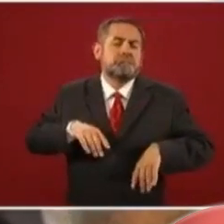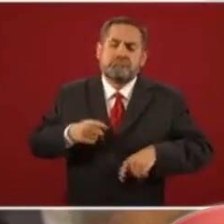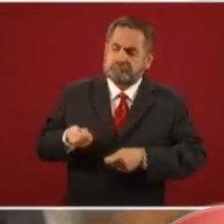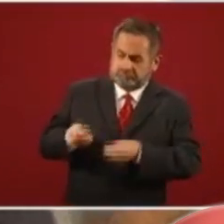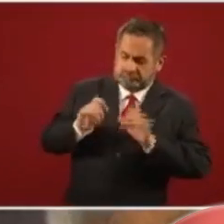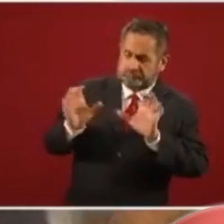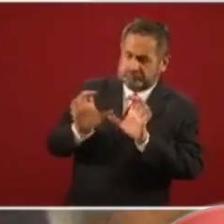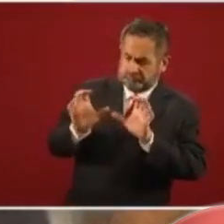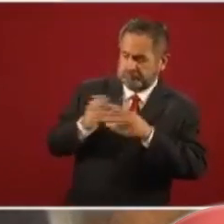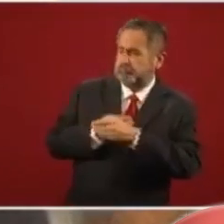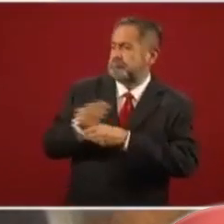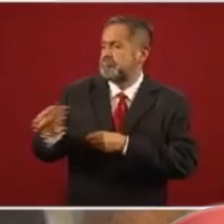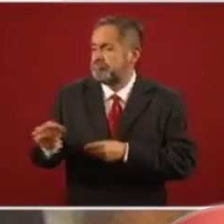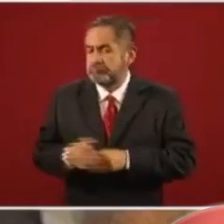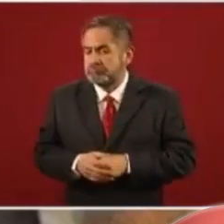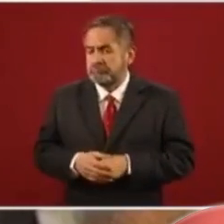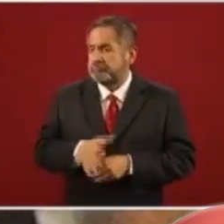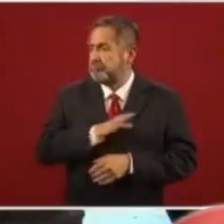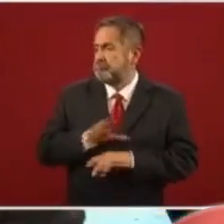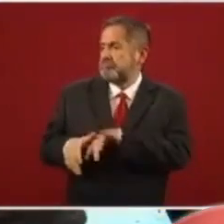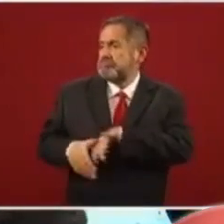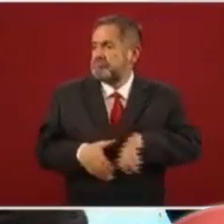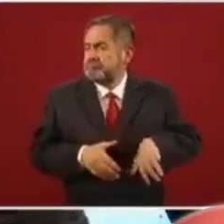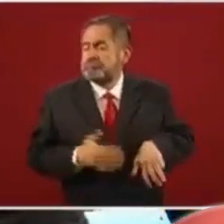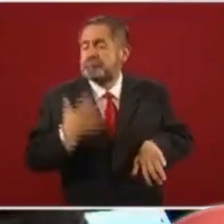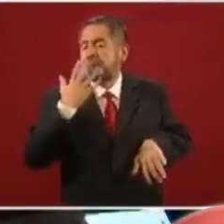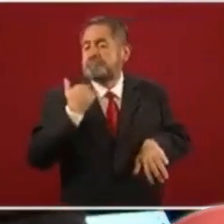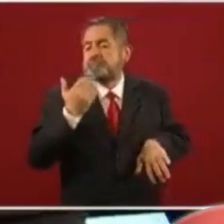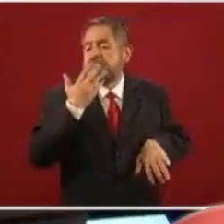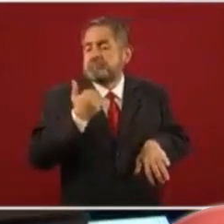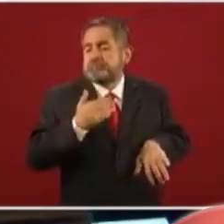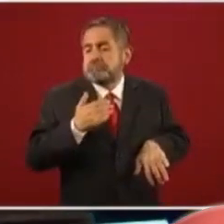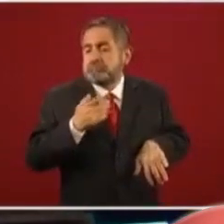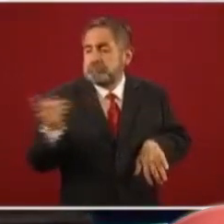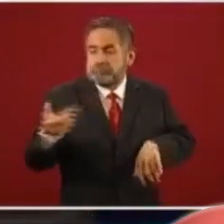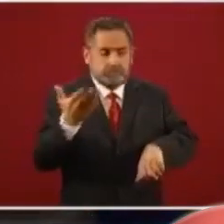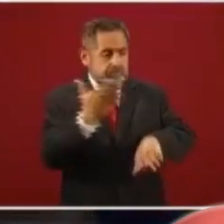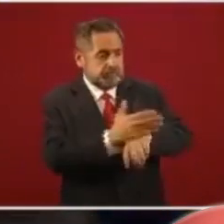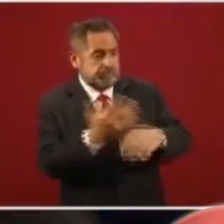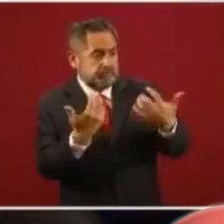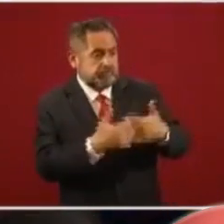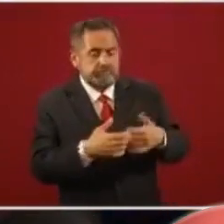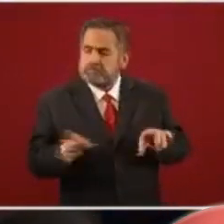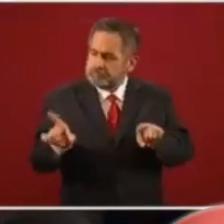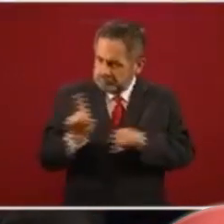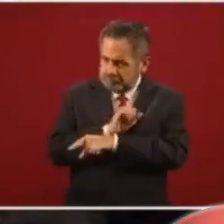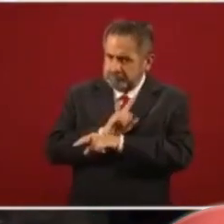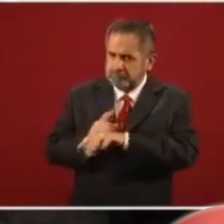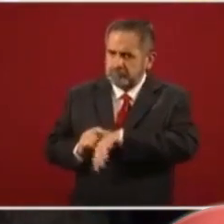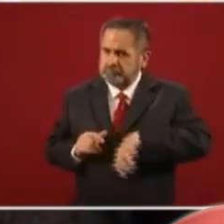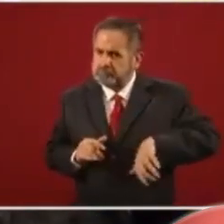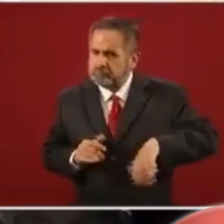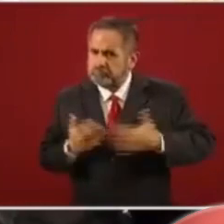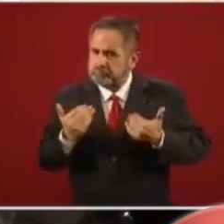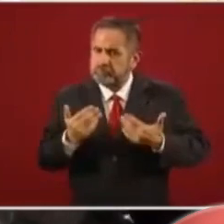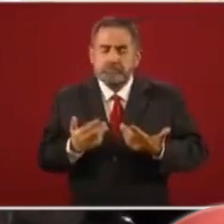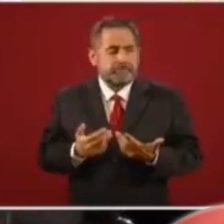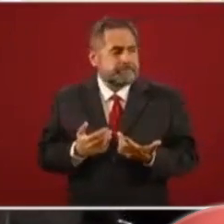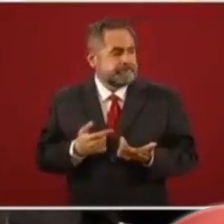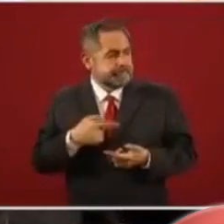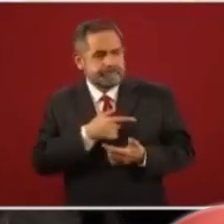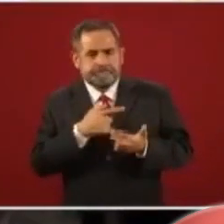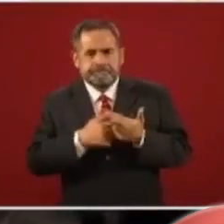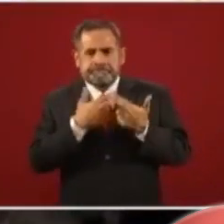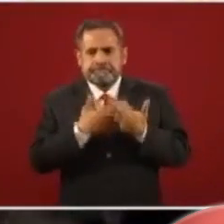meses atrás. Nos quiso chantajear y nos dijo, no tengo el medicamento porque me cerraste la planta. Y tenía una reserva